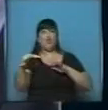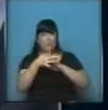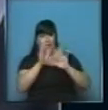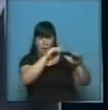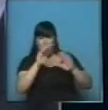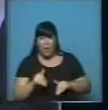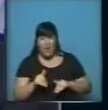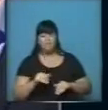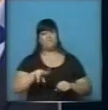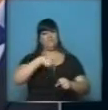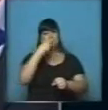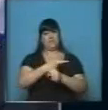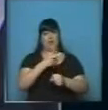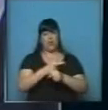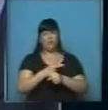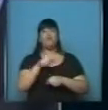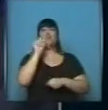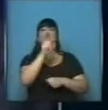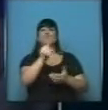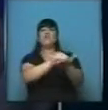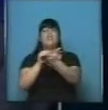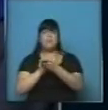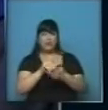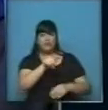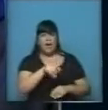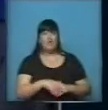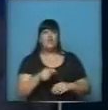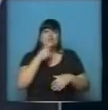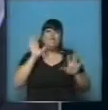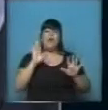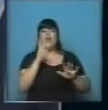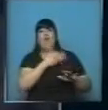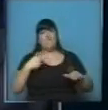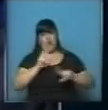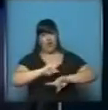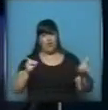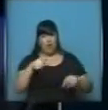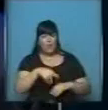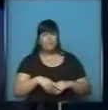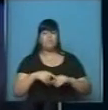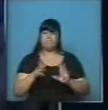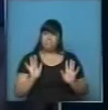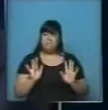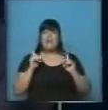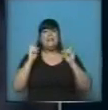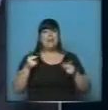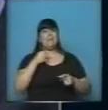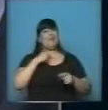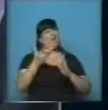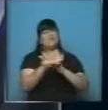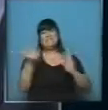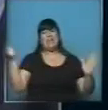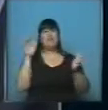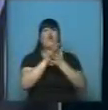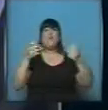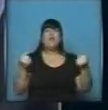mismo. Y segundo, con tus diputados, aún en caso de no tener que gobernar. También creo que hay que derogar el memorándum